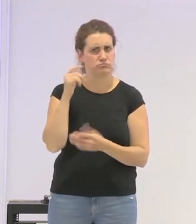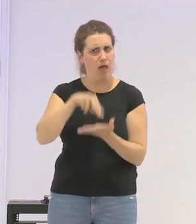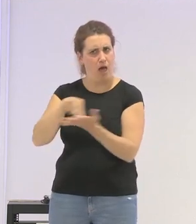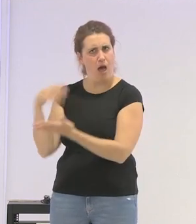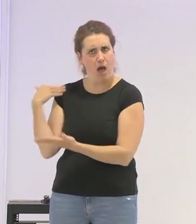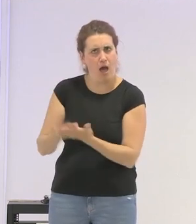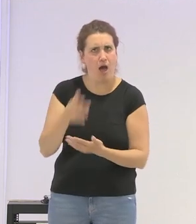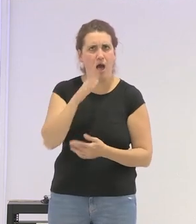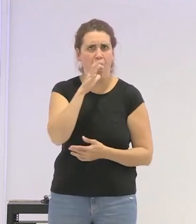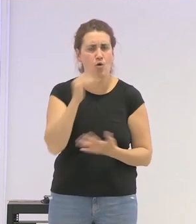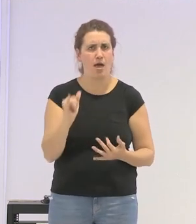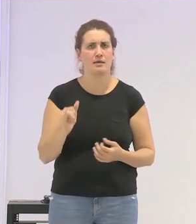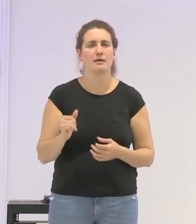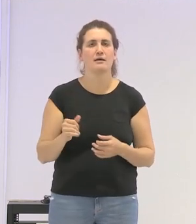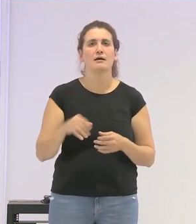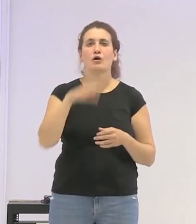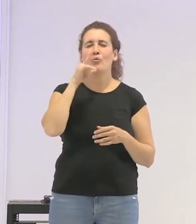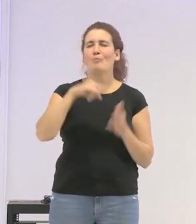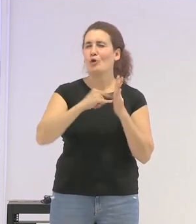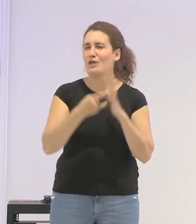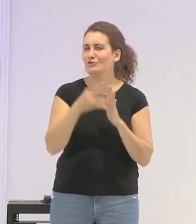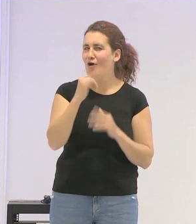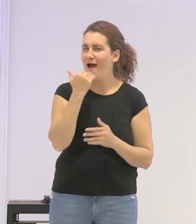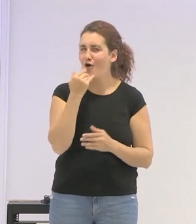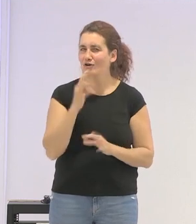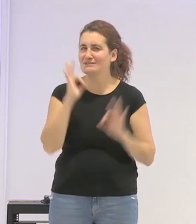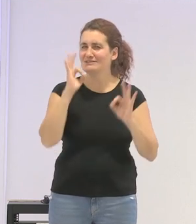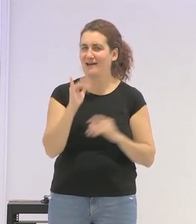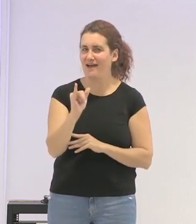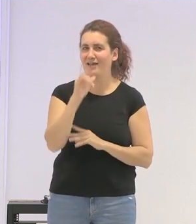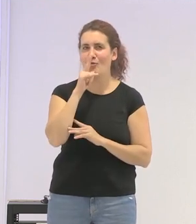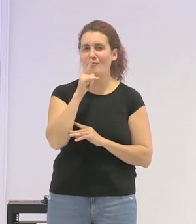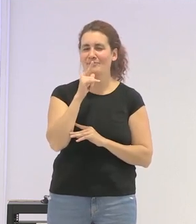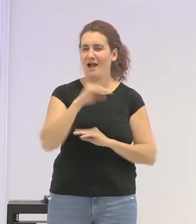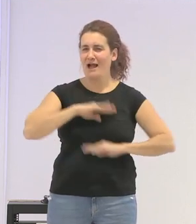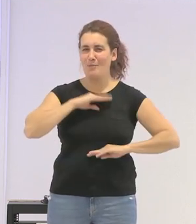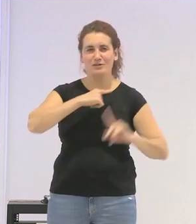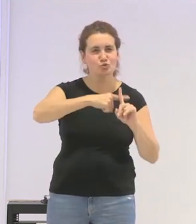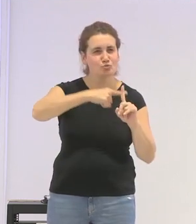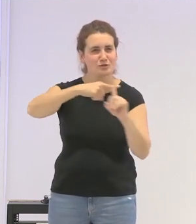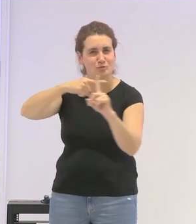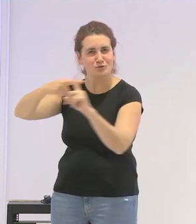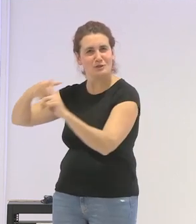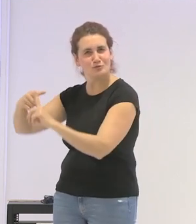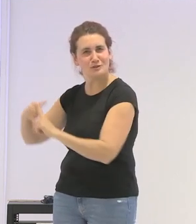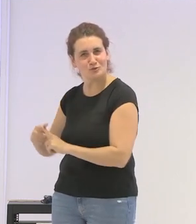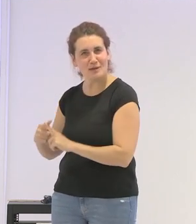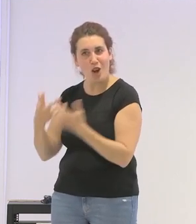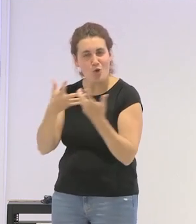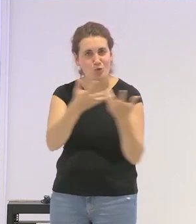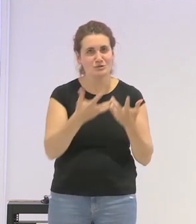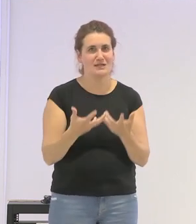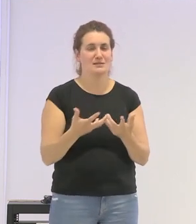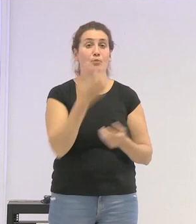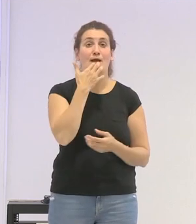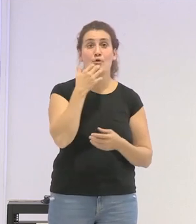sino creo que hay algo en nuestro proyecto que realmente es capaz de sumar todas esas luchas, ¿no? Entonces, bueno, el ejemplo de